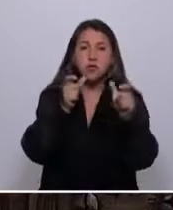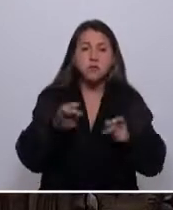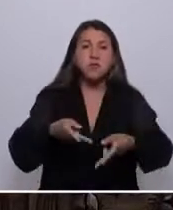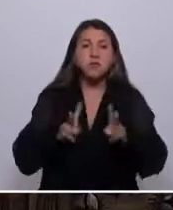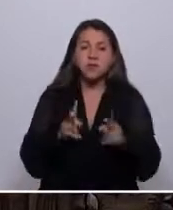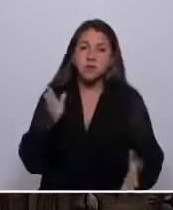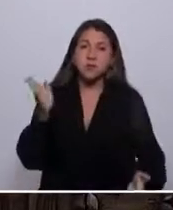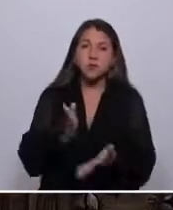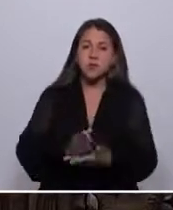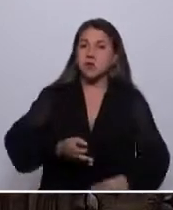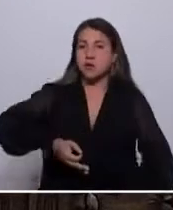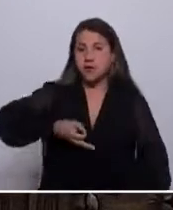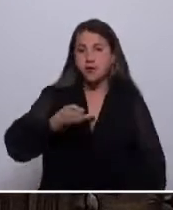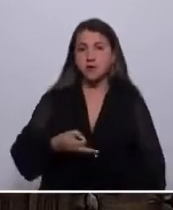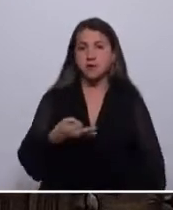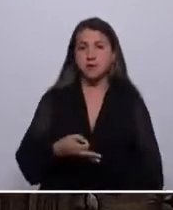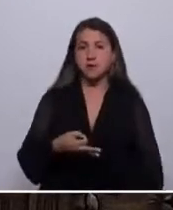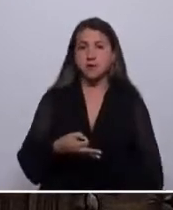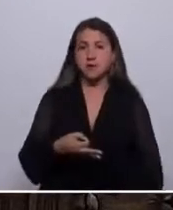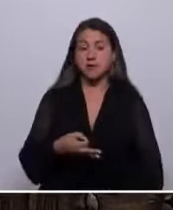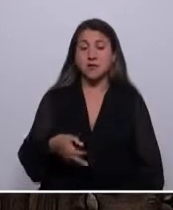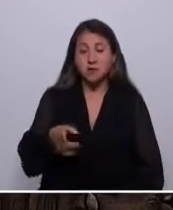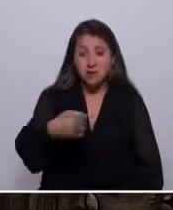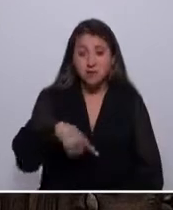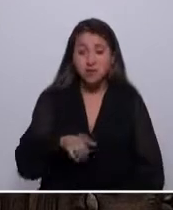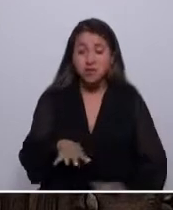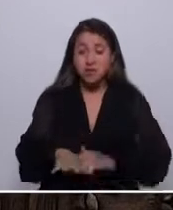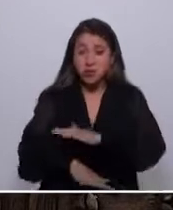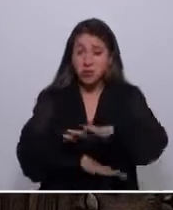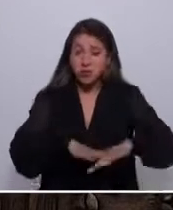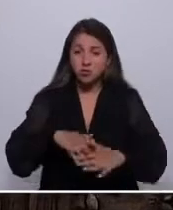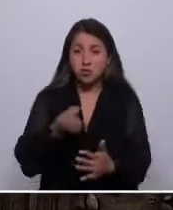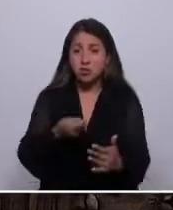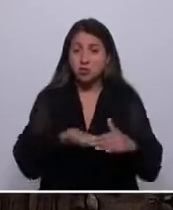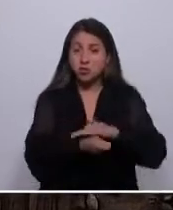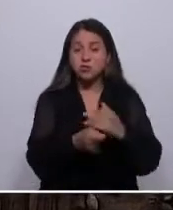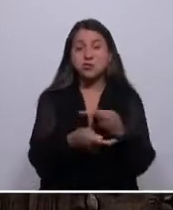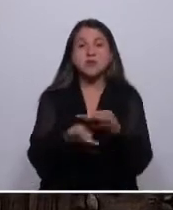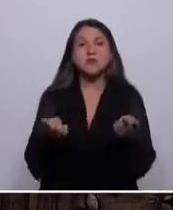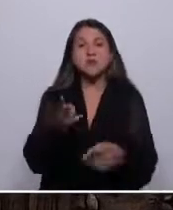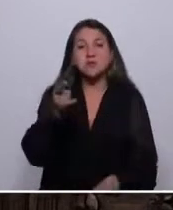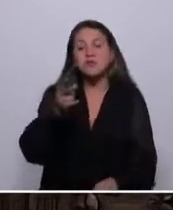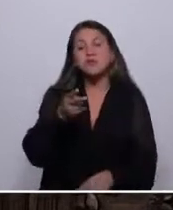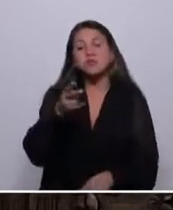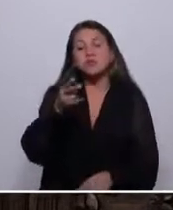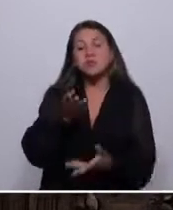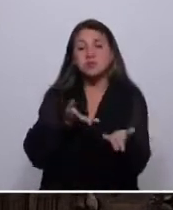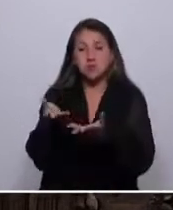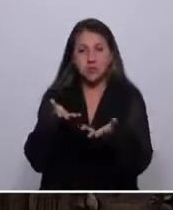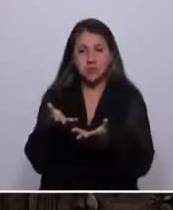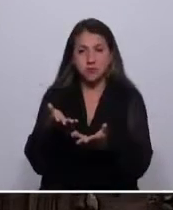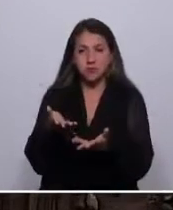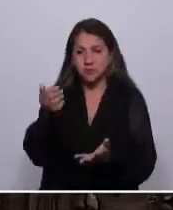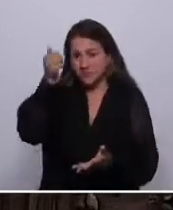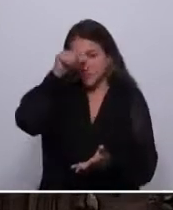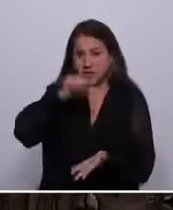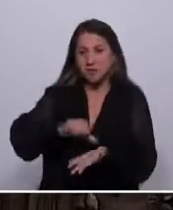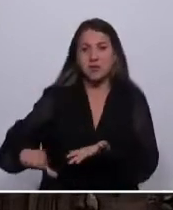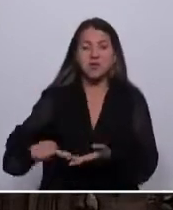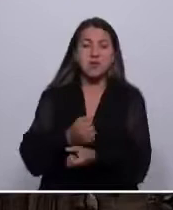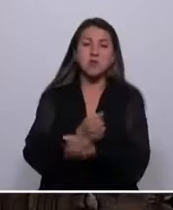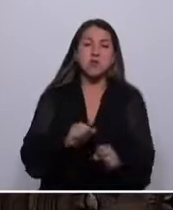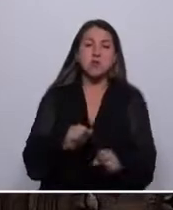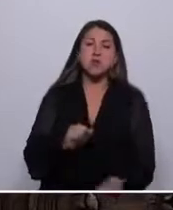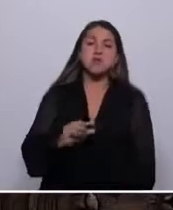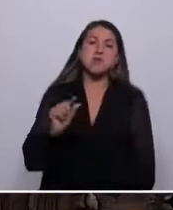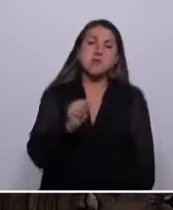sanciones efectivas para quienes cometan actos de corrupción en el servicio público. No podemos nuevamente ver sanciones irrisorias